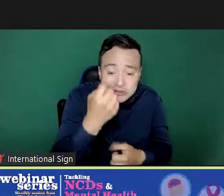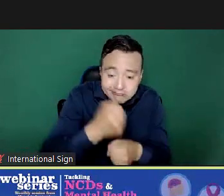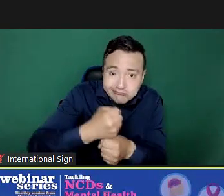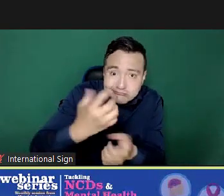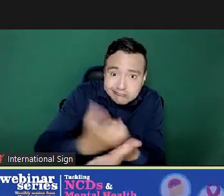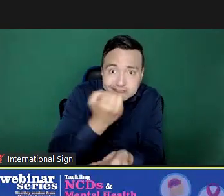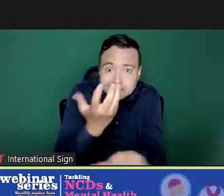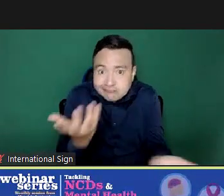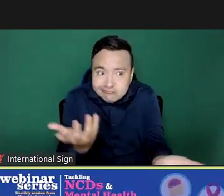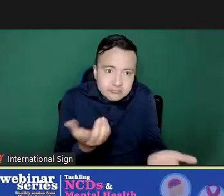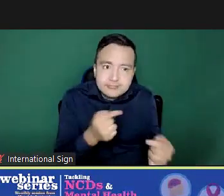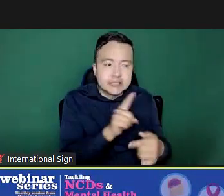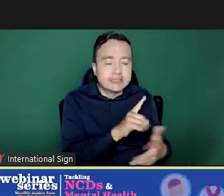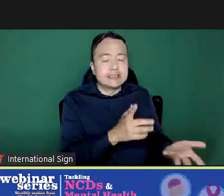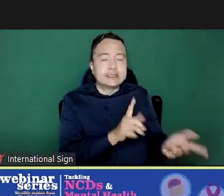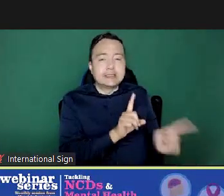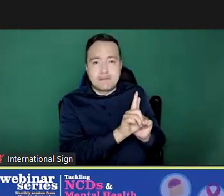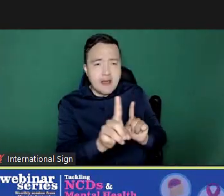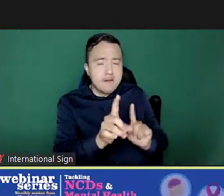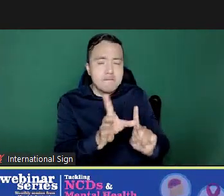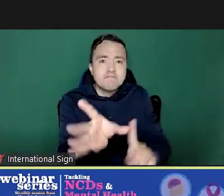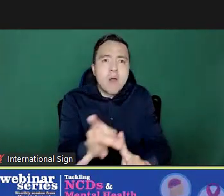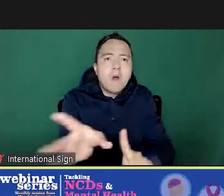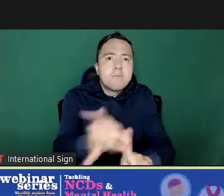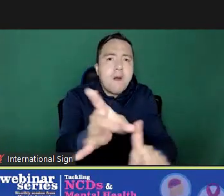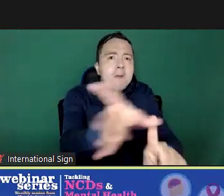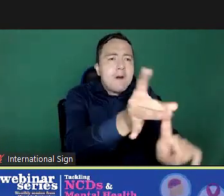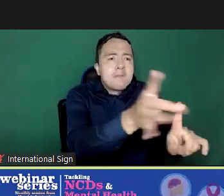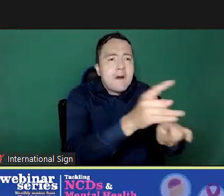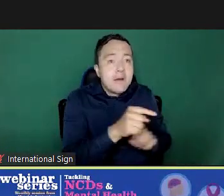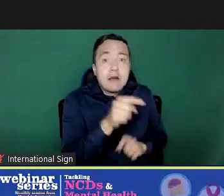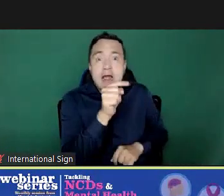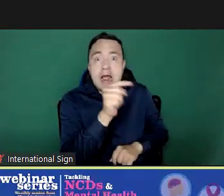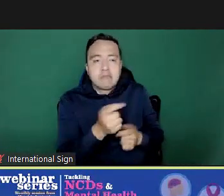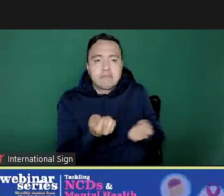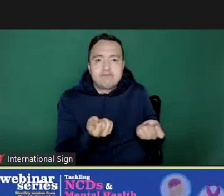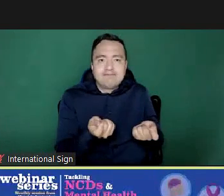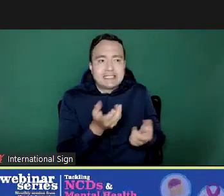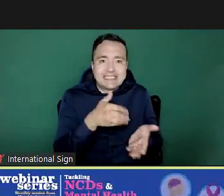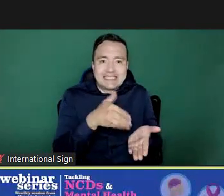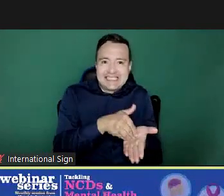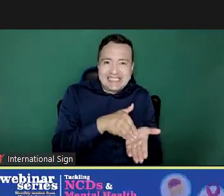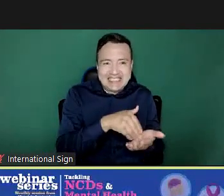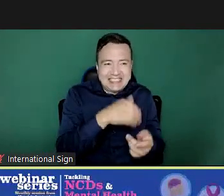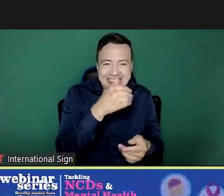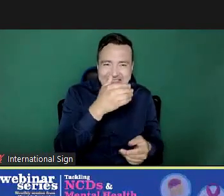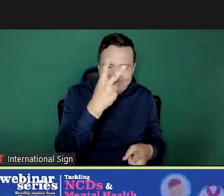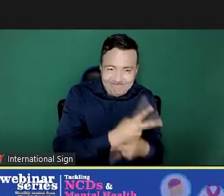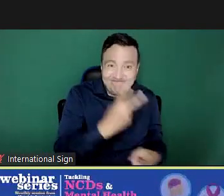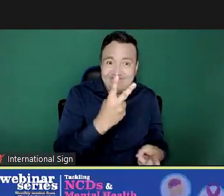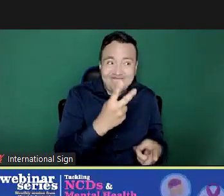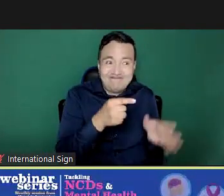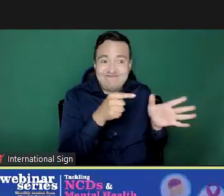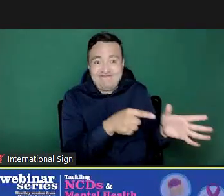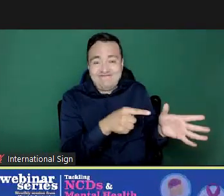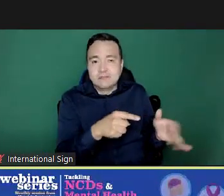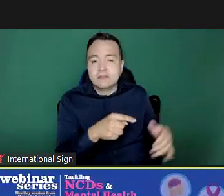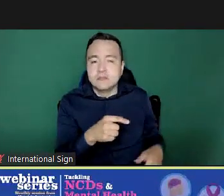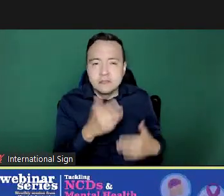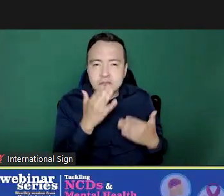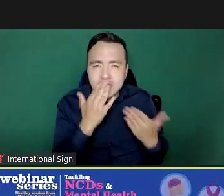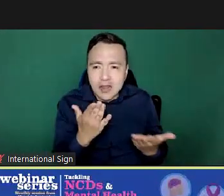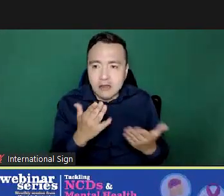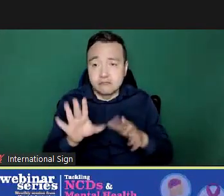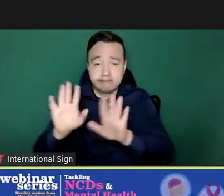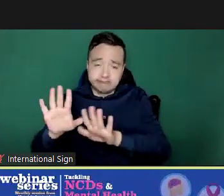van más allá de los sistemas sanitarios. Como dije antes, muchos de estos existen más allá de los sistemas